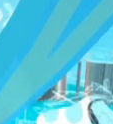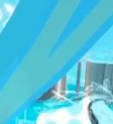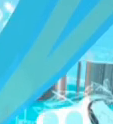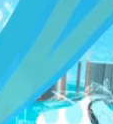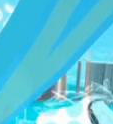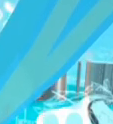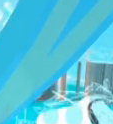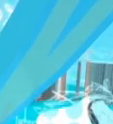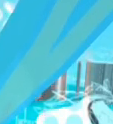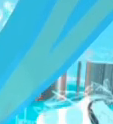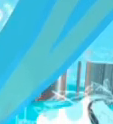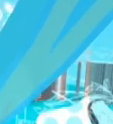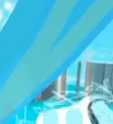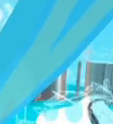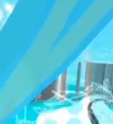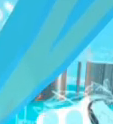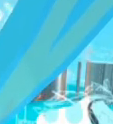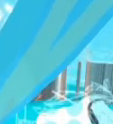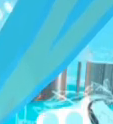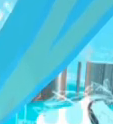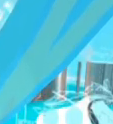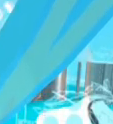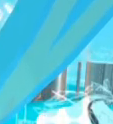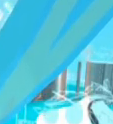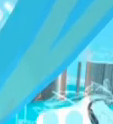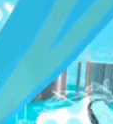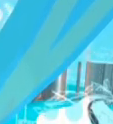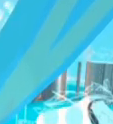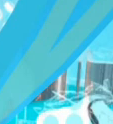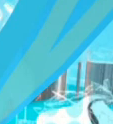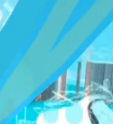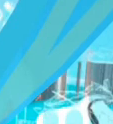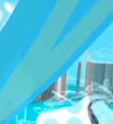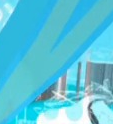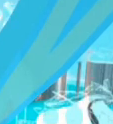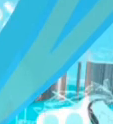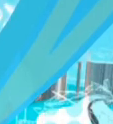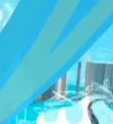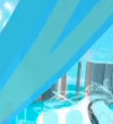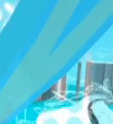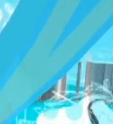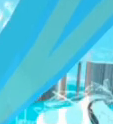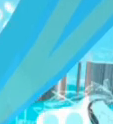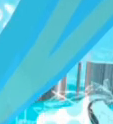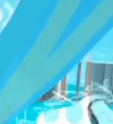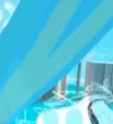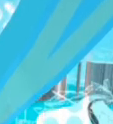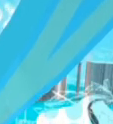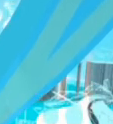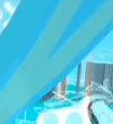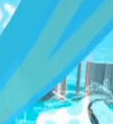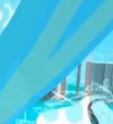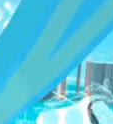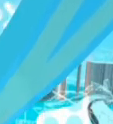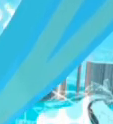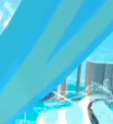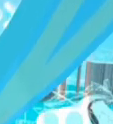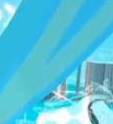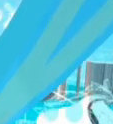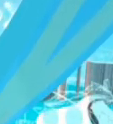tema ya de lo que es propiamente selección y elección de magistrados y funcionamiento del Poder Judicial requiere reformas